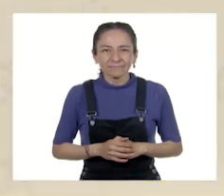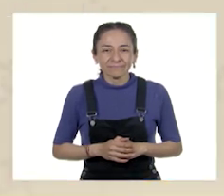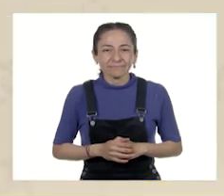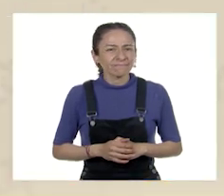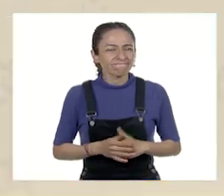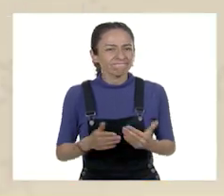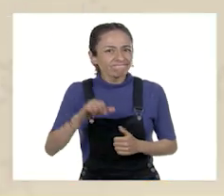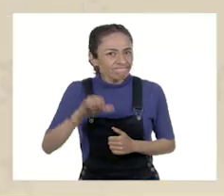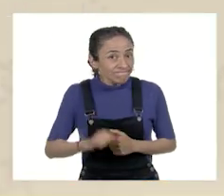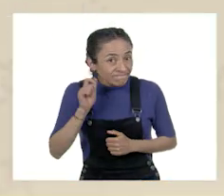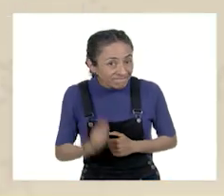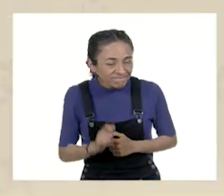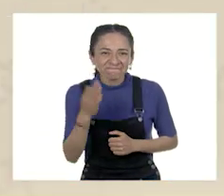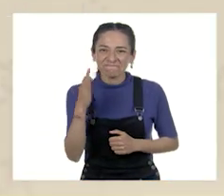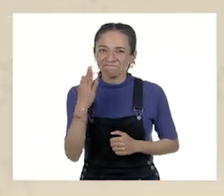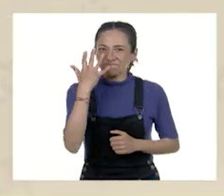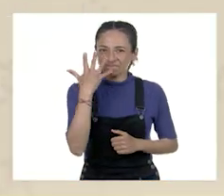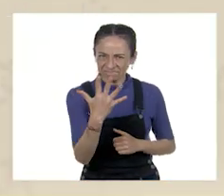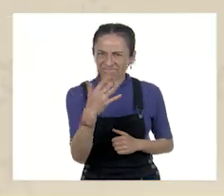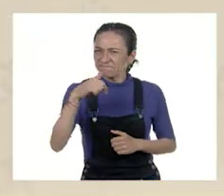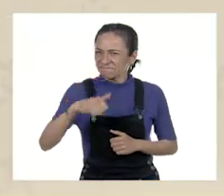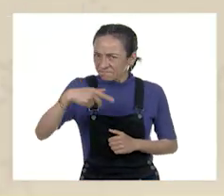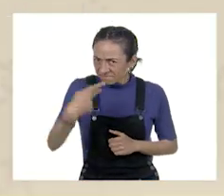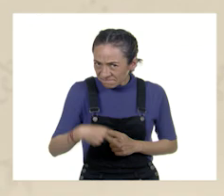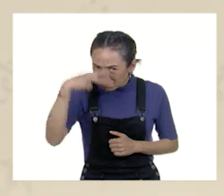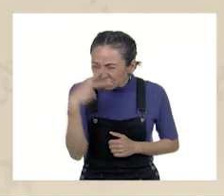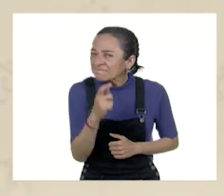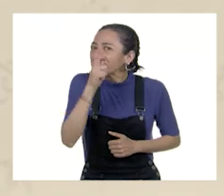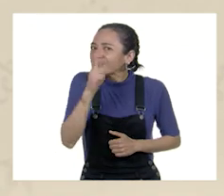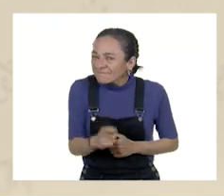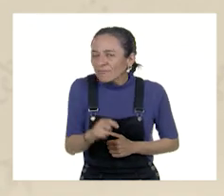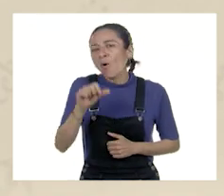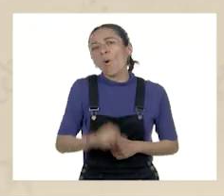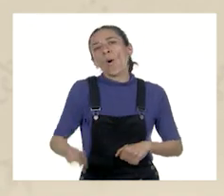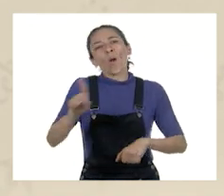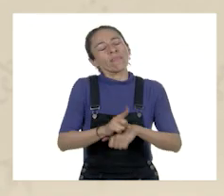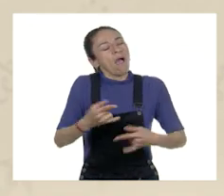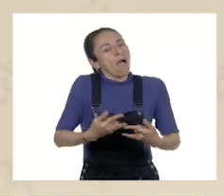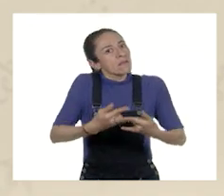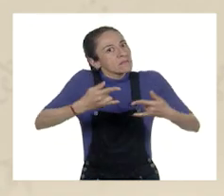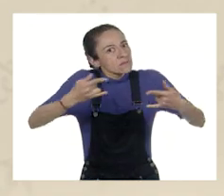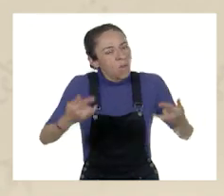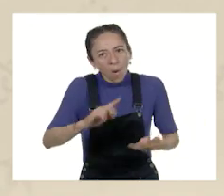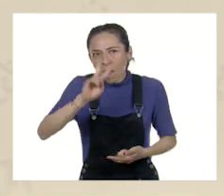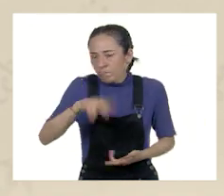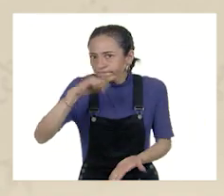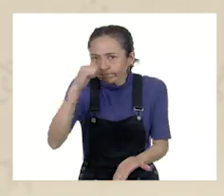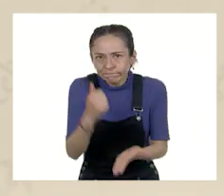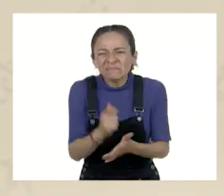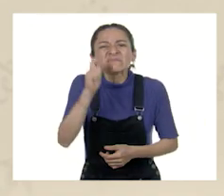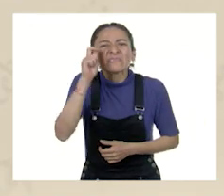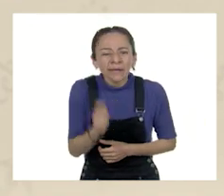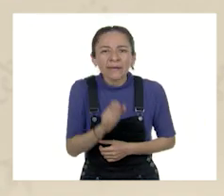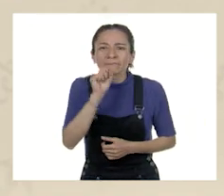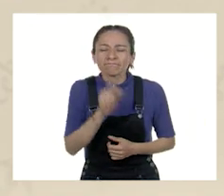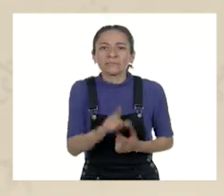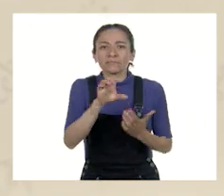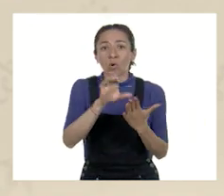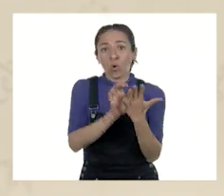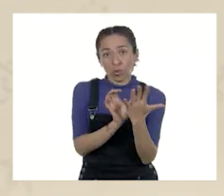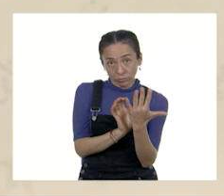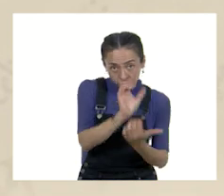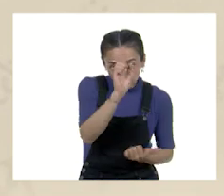Hoy es 5 de febrero y en México este día es histórico, pues conmemoramos la aprobación de la Constitución